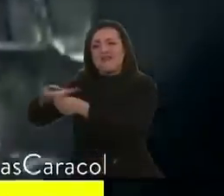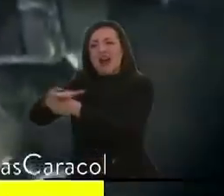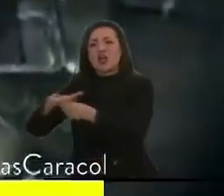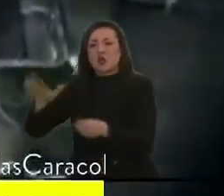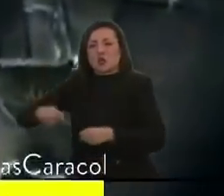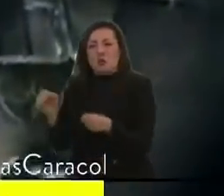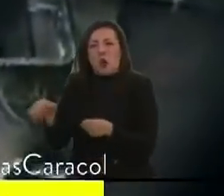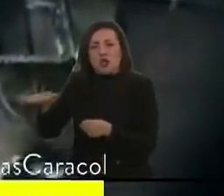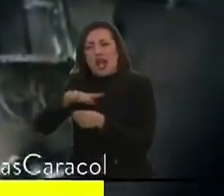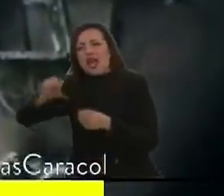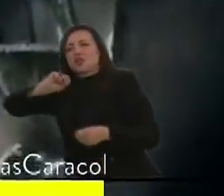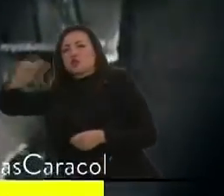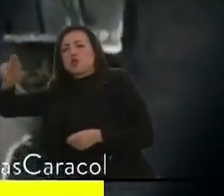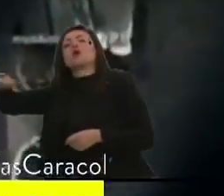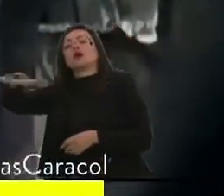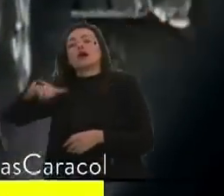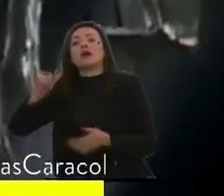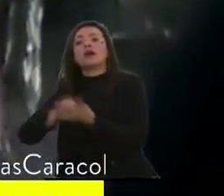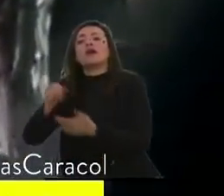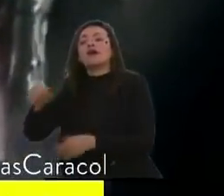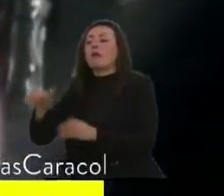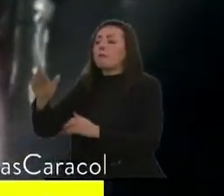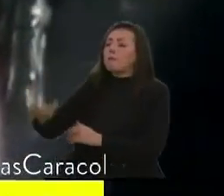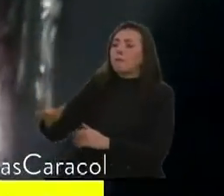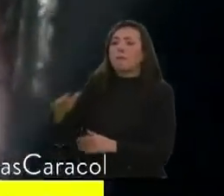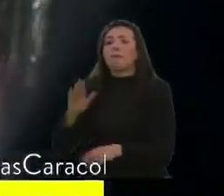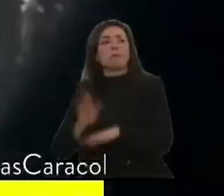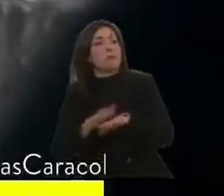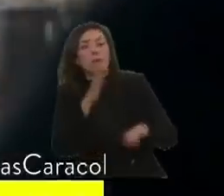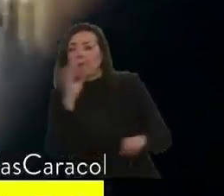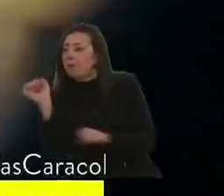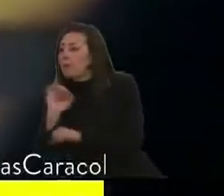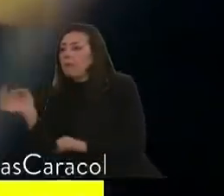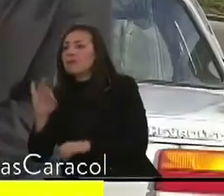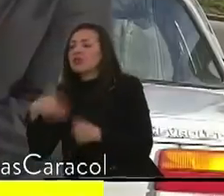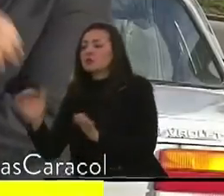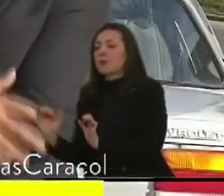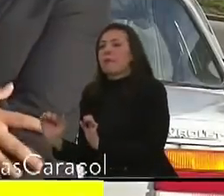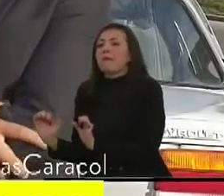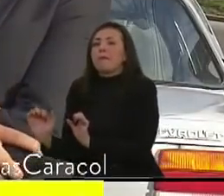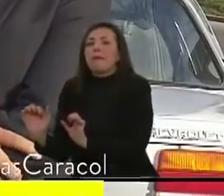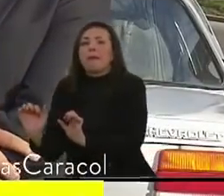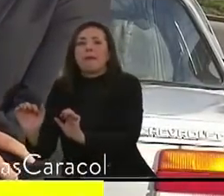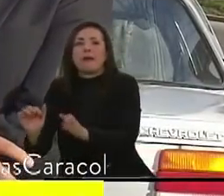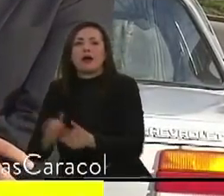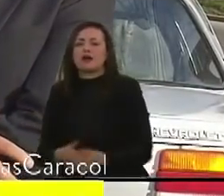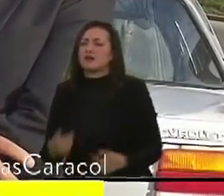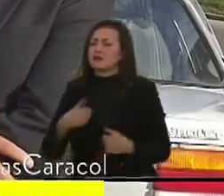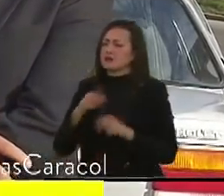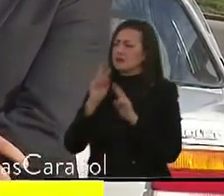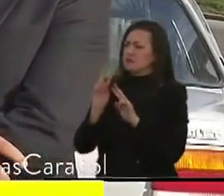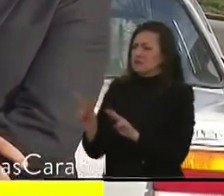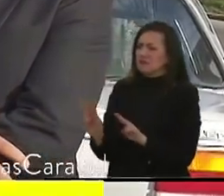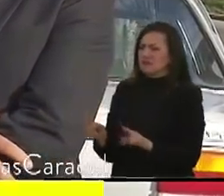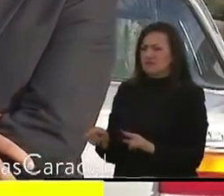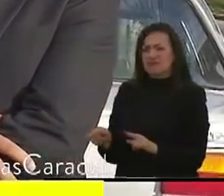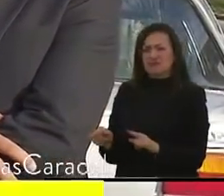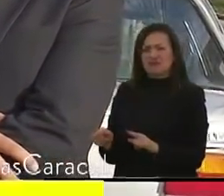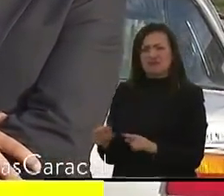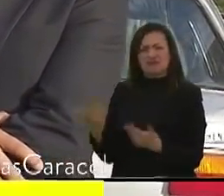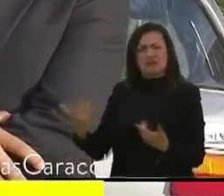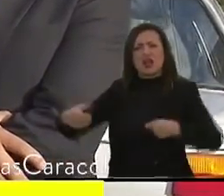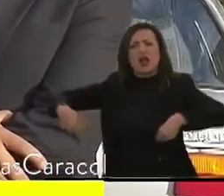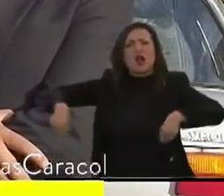verifican que no está el conductor, esperan varios minutos y luego mueven el carro. Yo algo irregular, llegan dos motos de